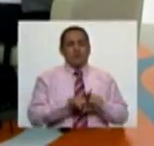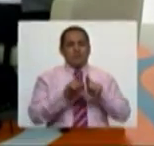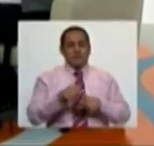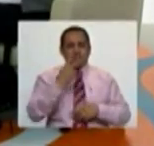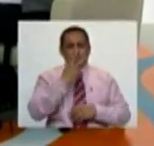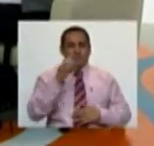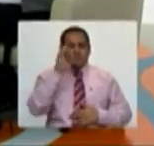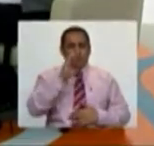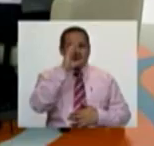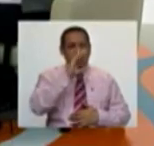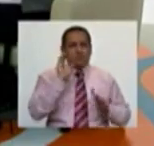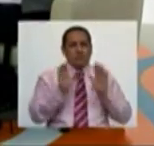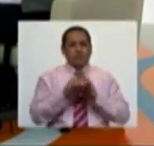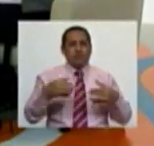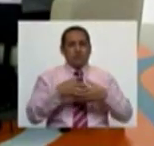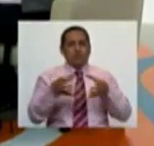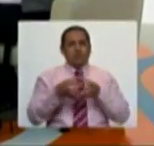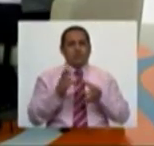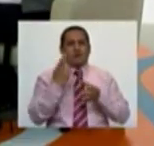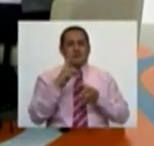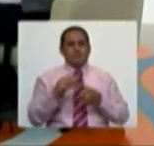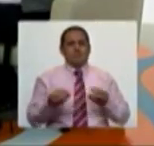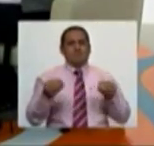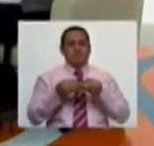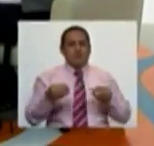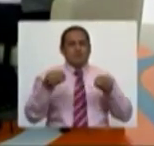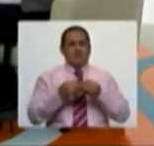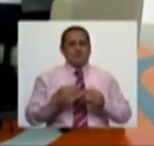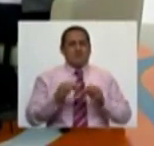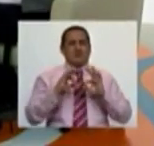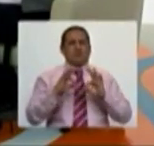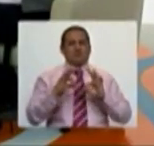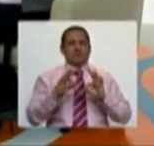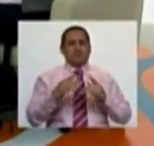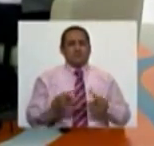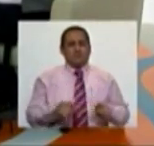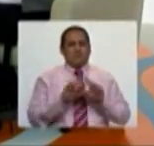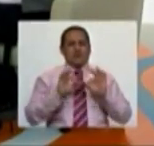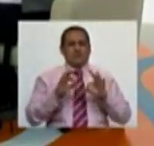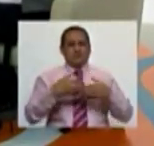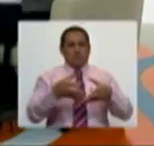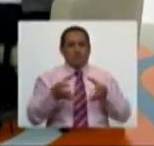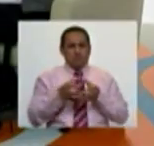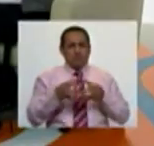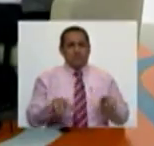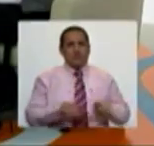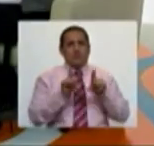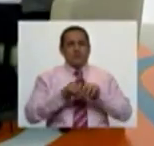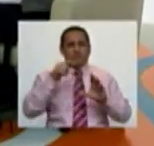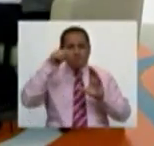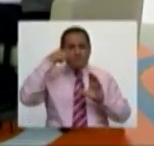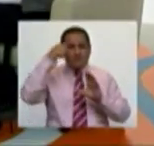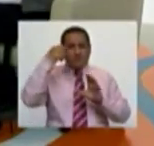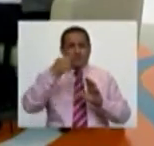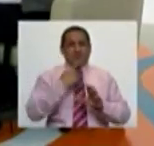Pero estamos viendo que también ya las bandas se están volviendo cada vez más avesadas, peligrosamente avesadas, y ya